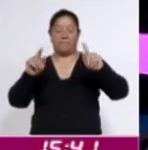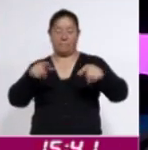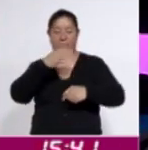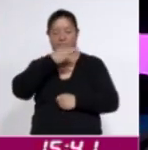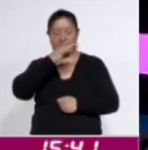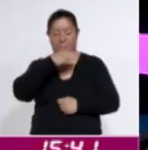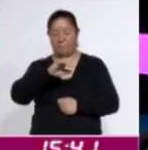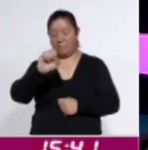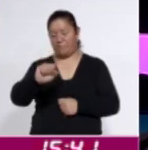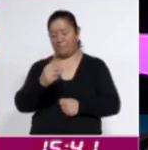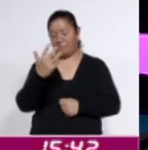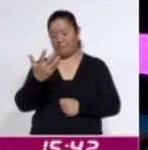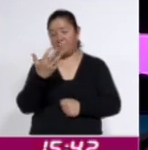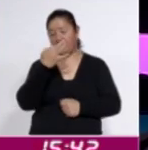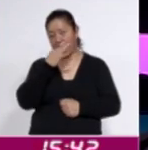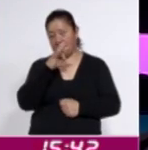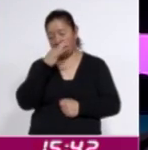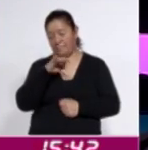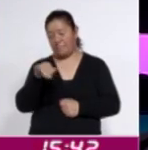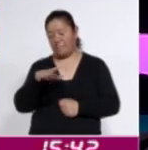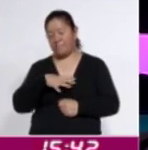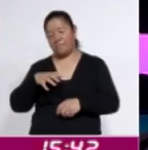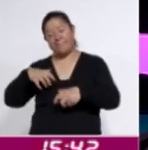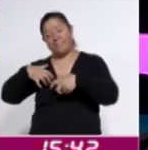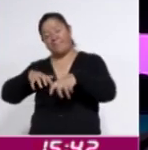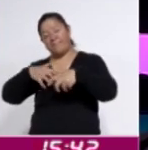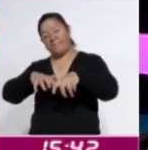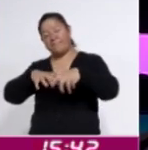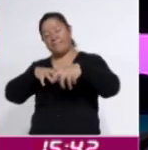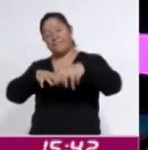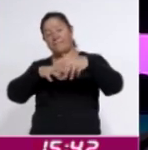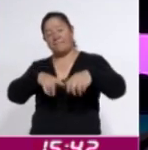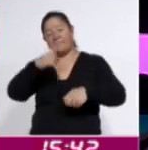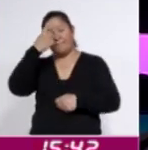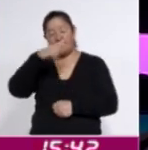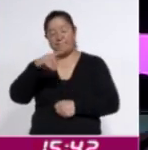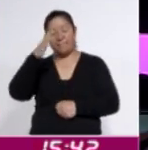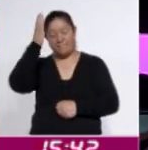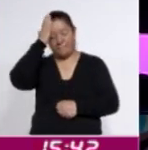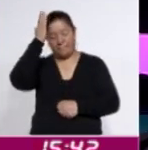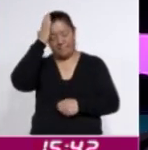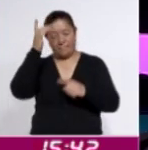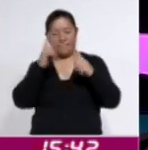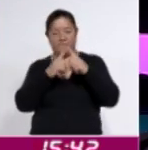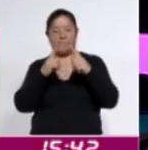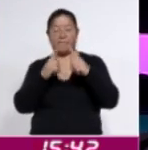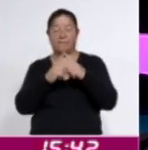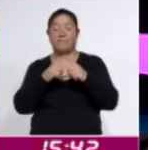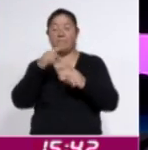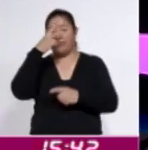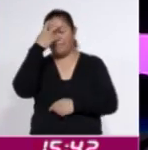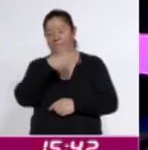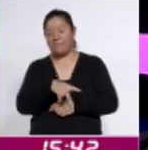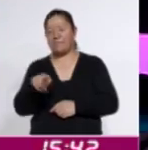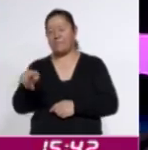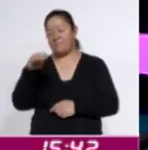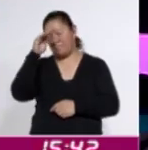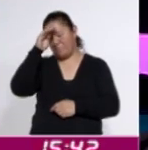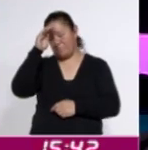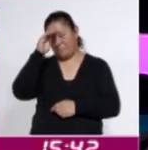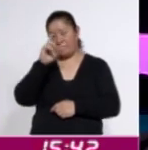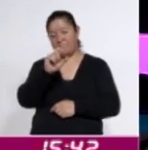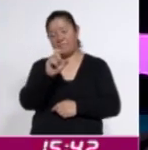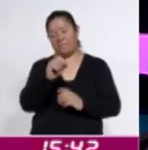su 65 aniversario con una peregrinación masiva a la Basílica de Guadalupe. Se estima la participación de